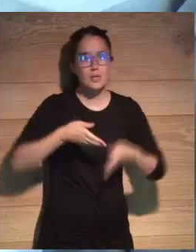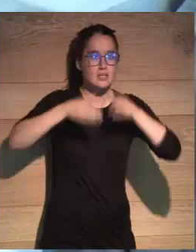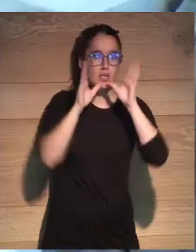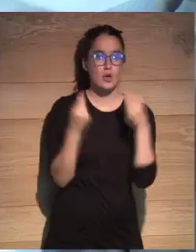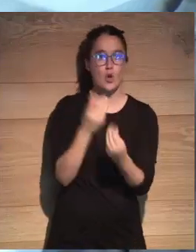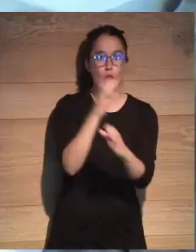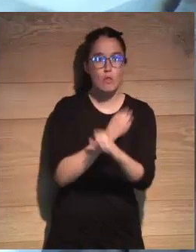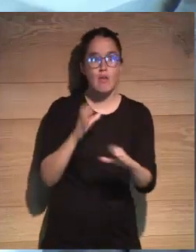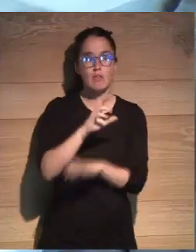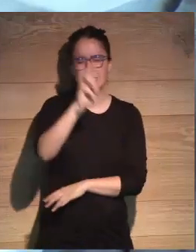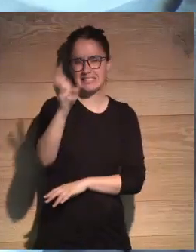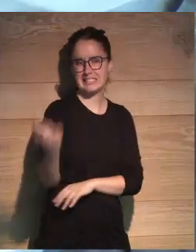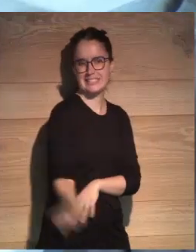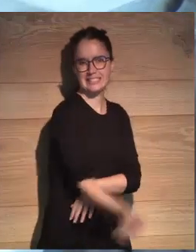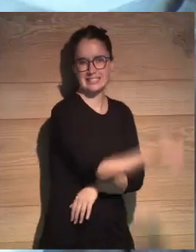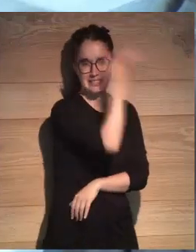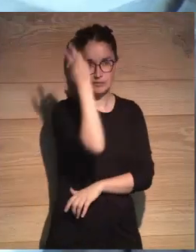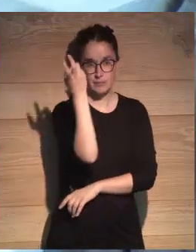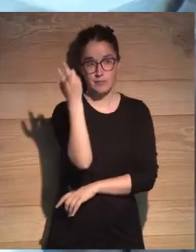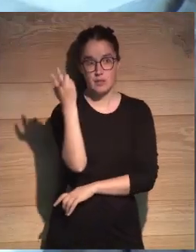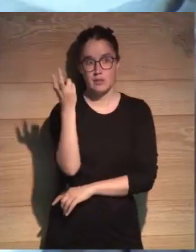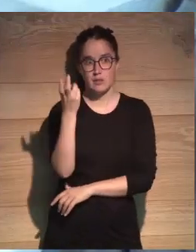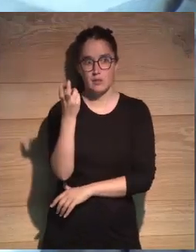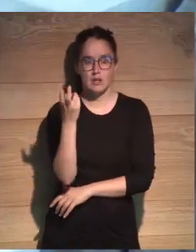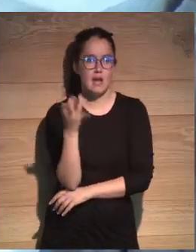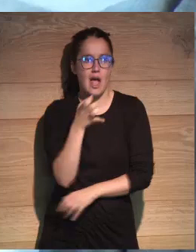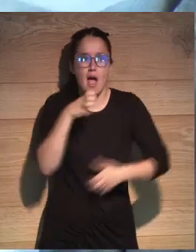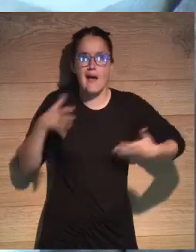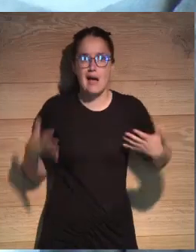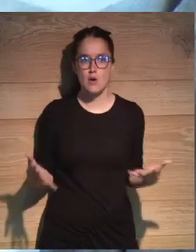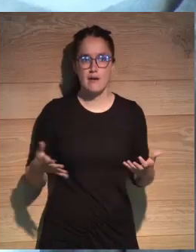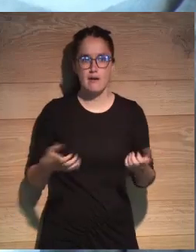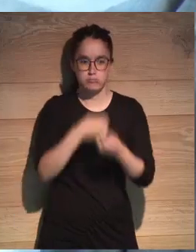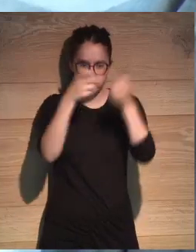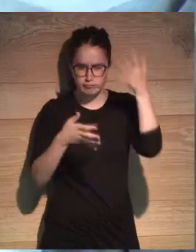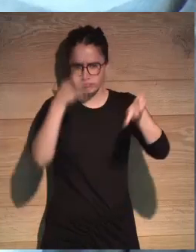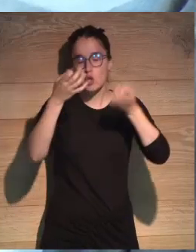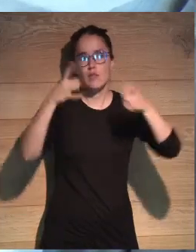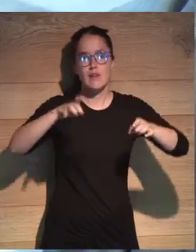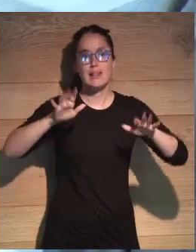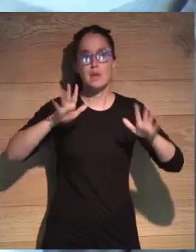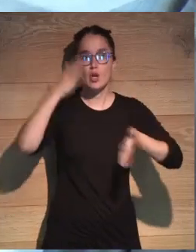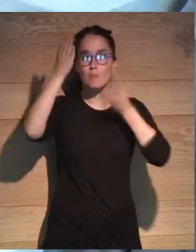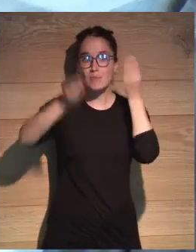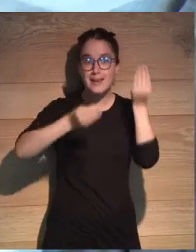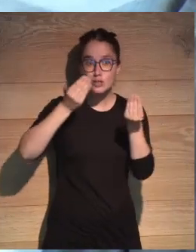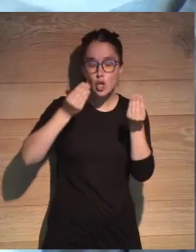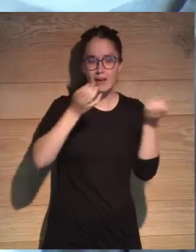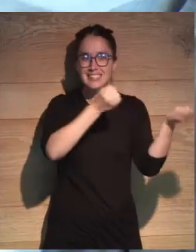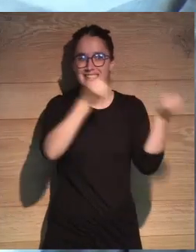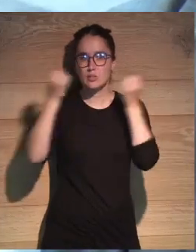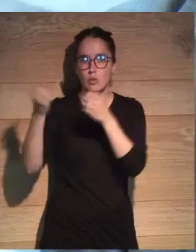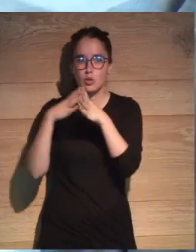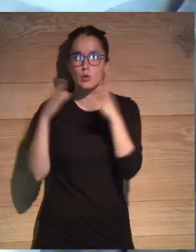Ciencia y otros varios que no es cuestión de poner aquí ahora sobre la mesa, pero creo que desde las propias